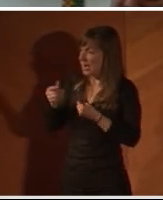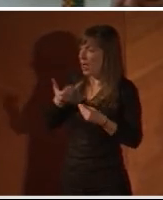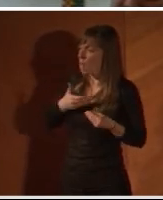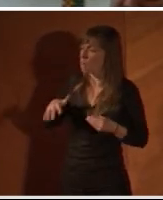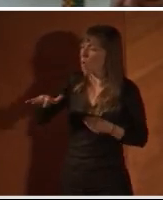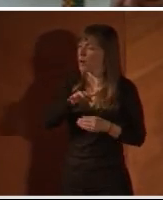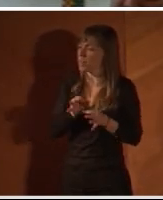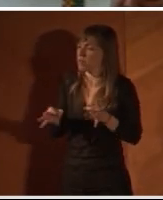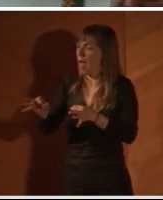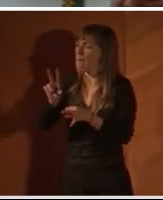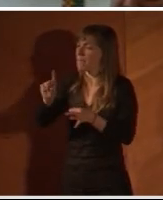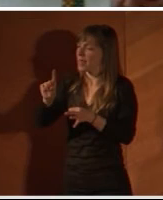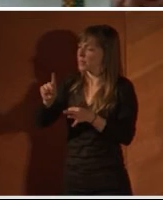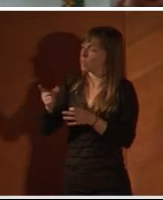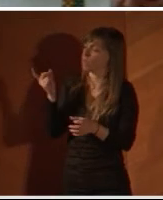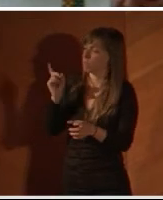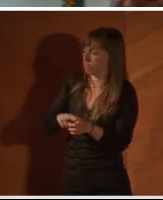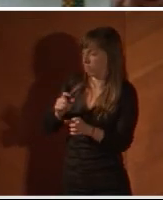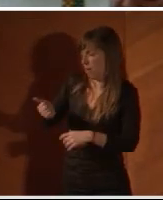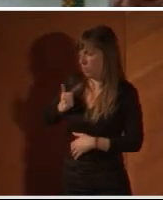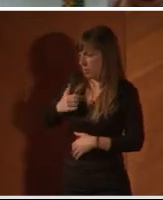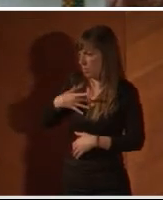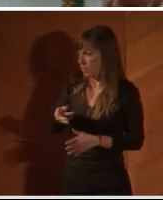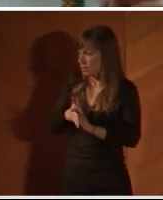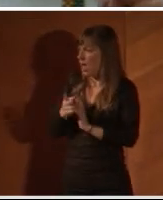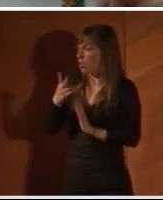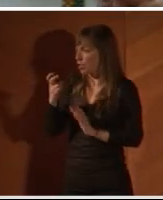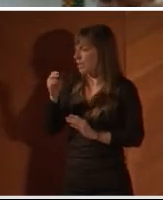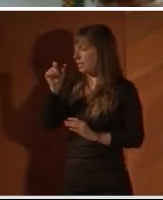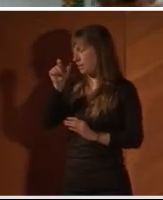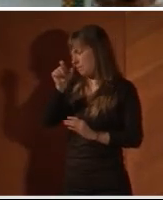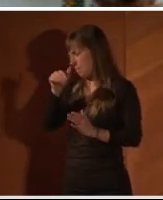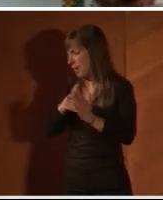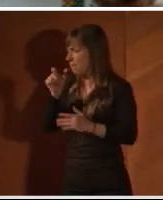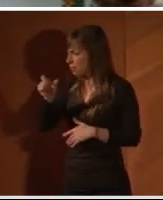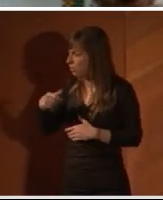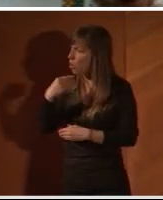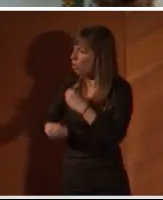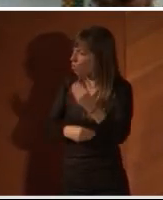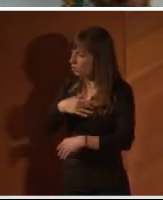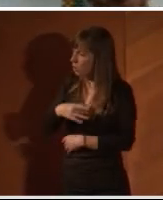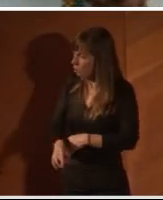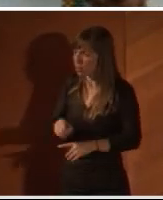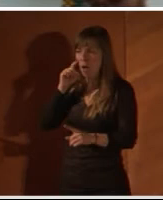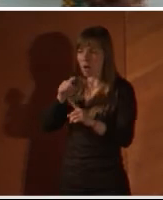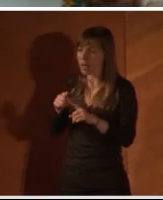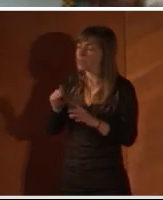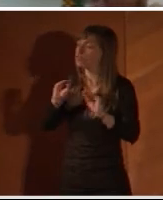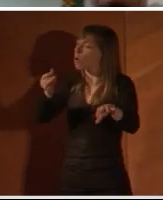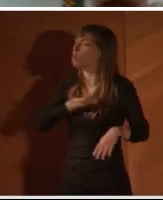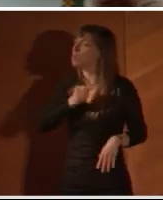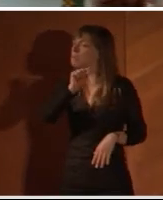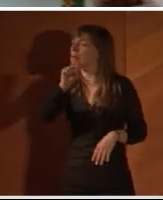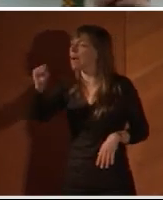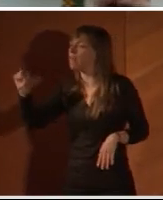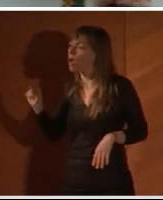plataforma, más de 800.000 personas que van a poder hacer uso de este tipo de iniciativas para que en cada uno de esos ayuntamientos